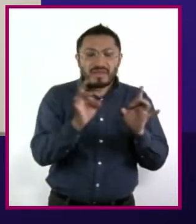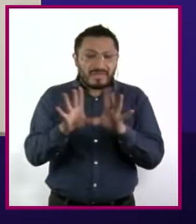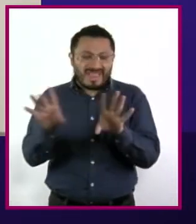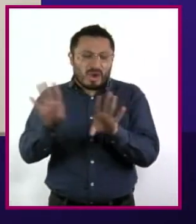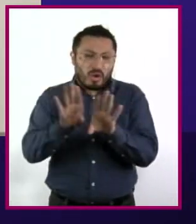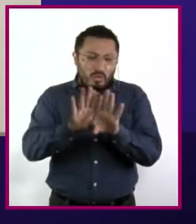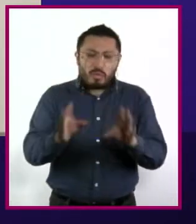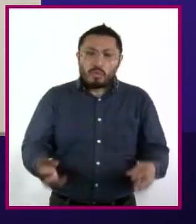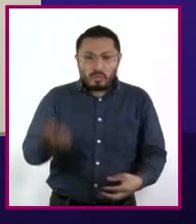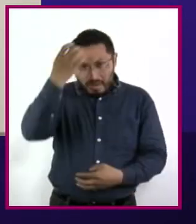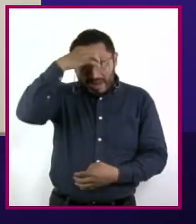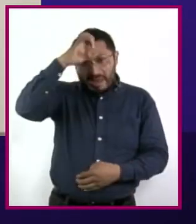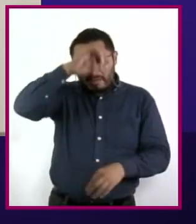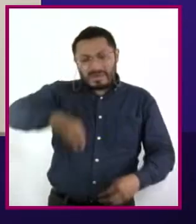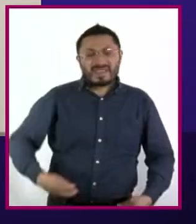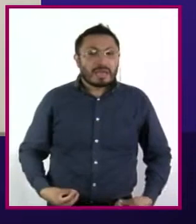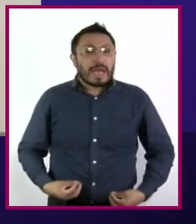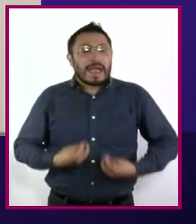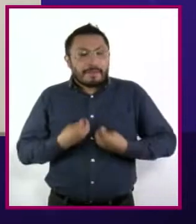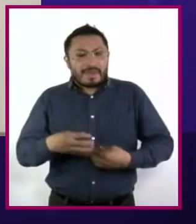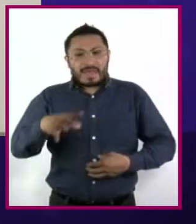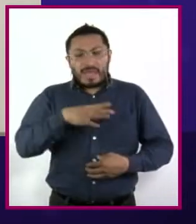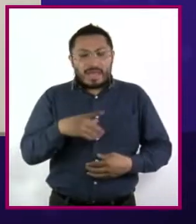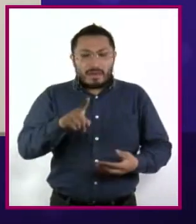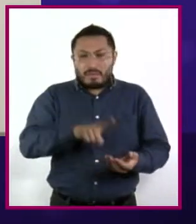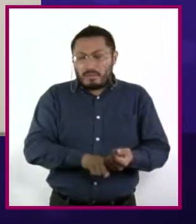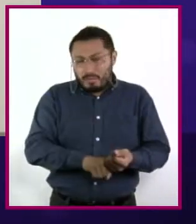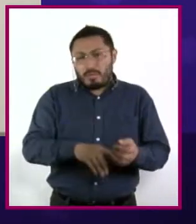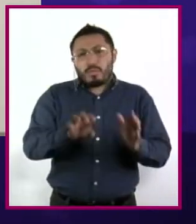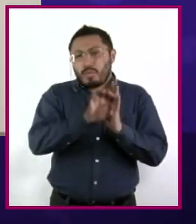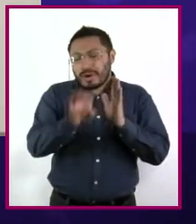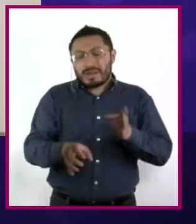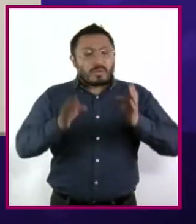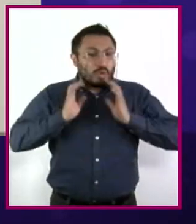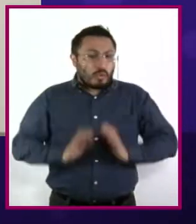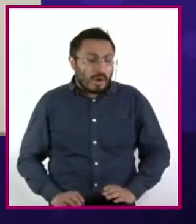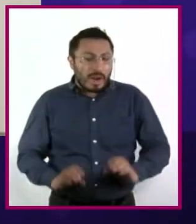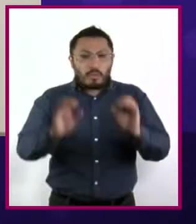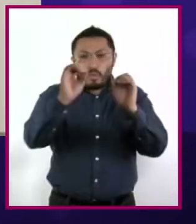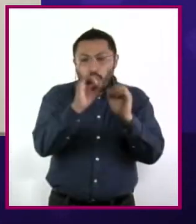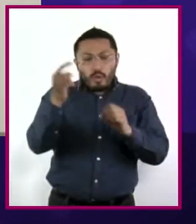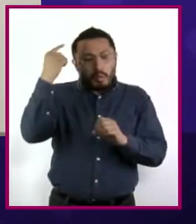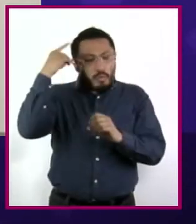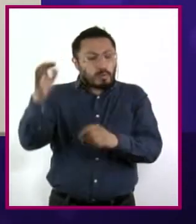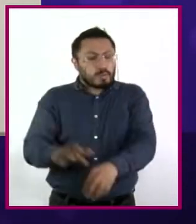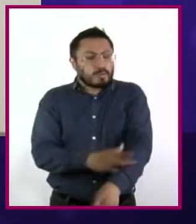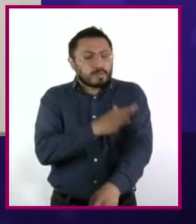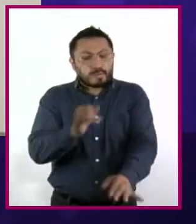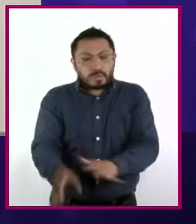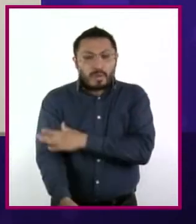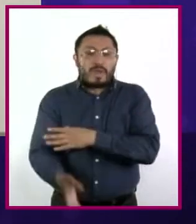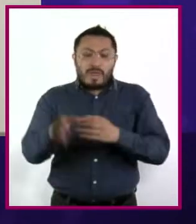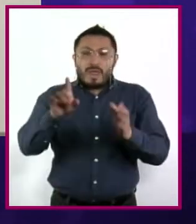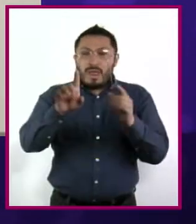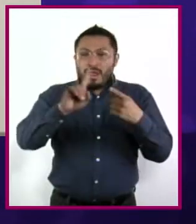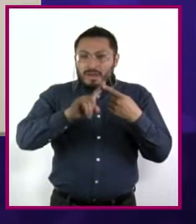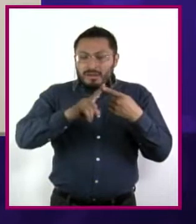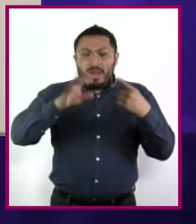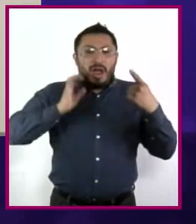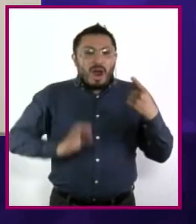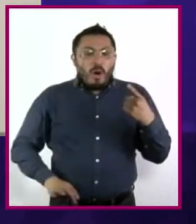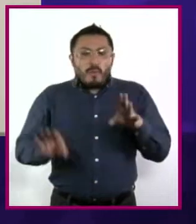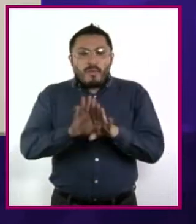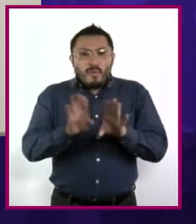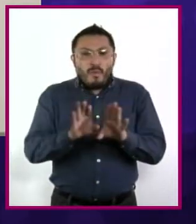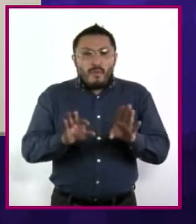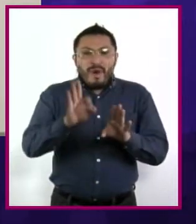vivencias que van desde lo físico hasta lo emocional. Es decir, desde lo físico tenemos algunas situaciones